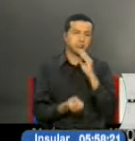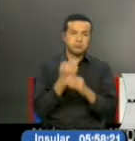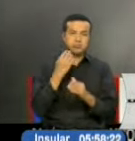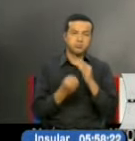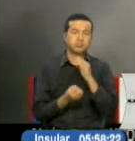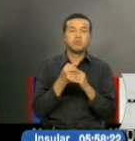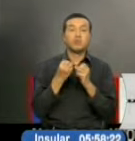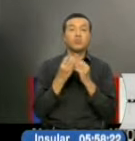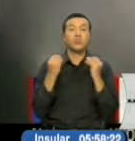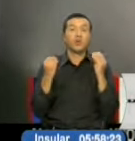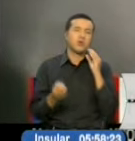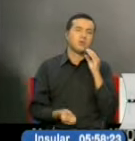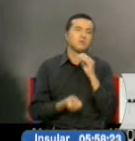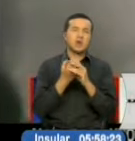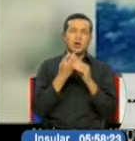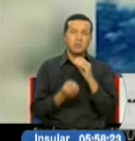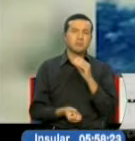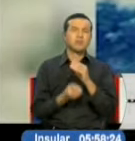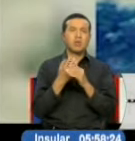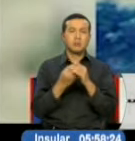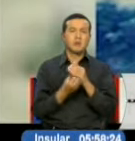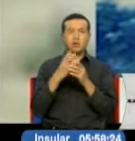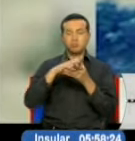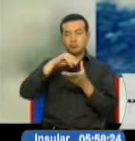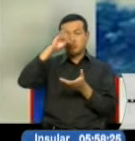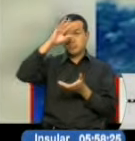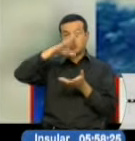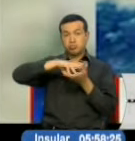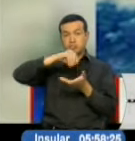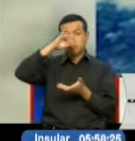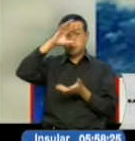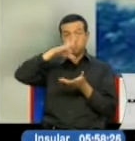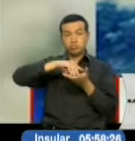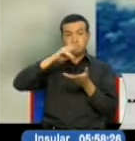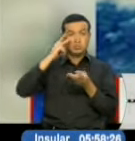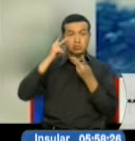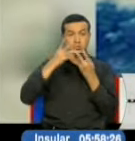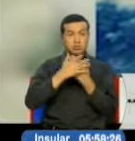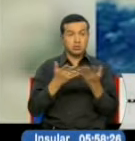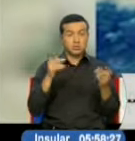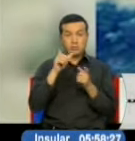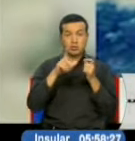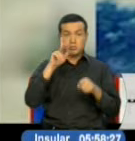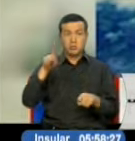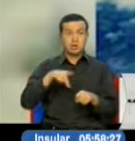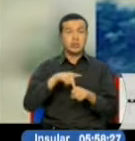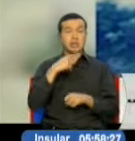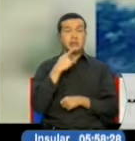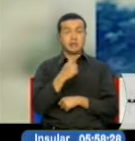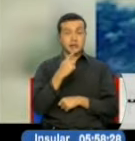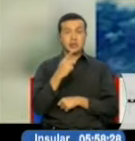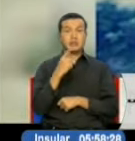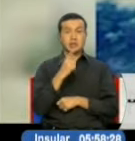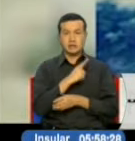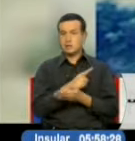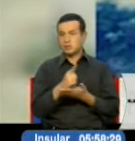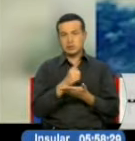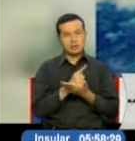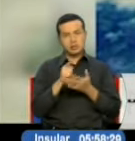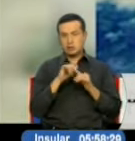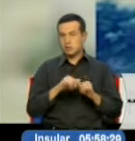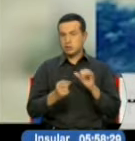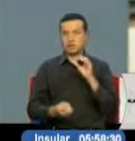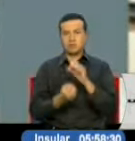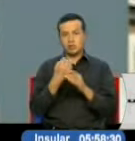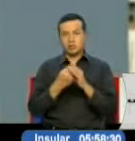han presentado varias erupciones de gas con presencia de material incandescente. Los vulcanólogos prevén semanas de erupciones. Una